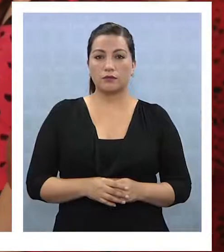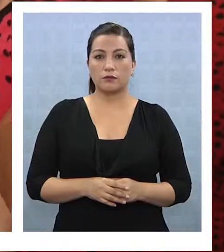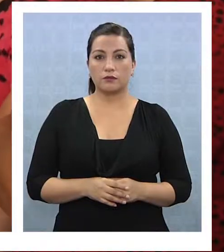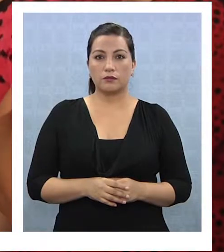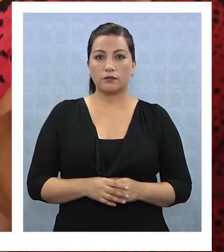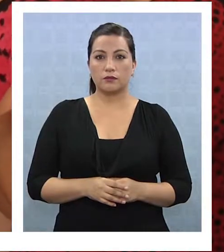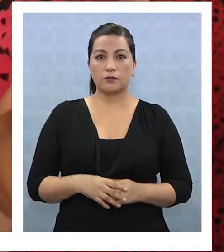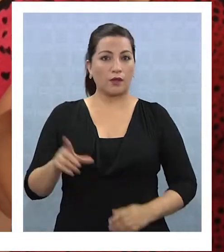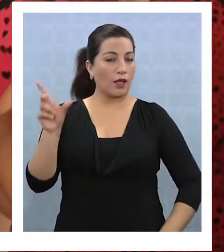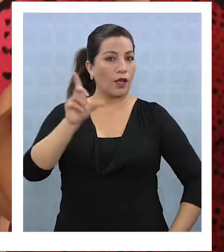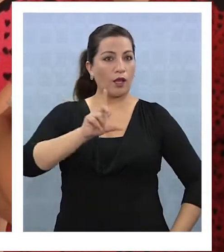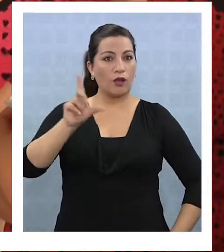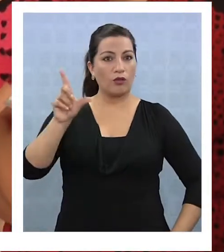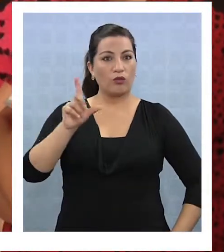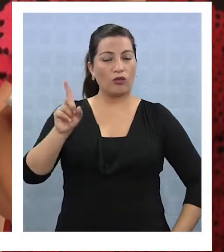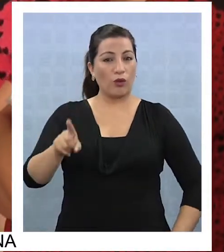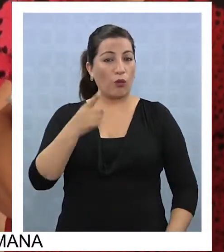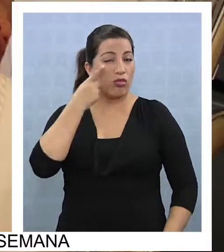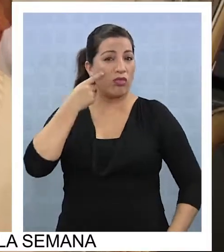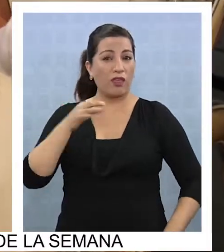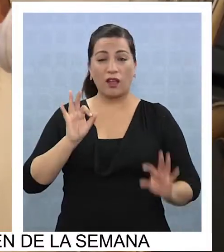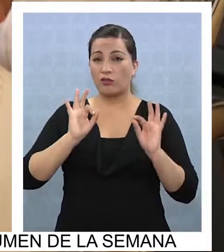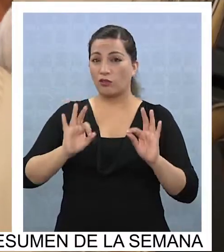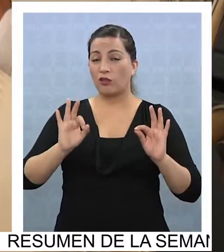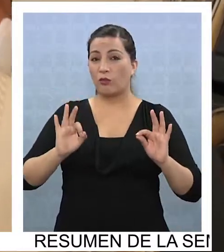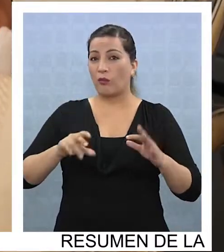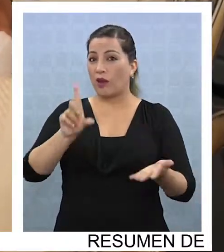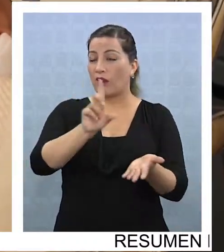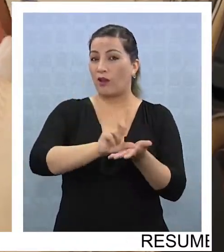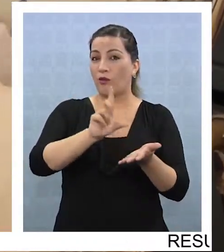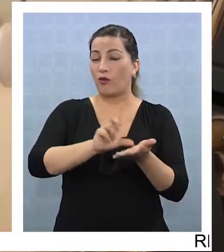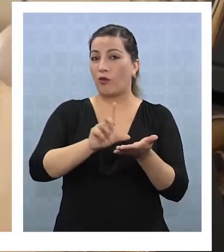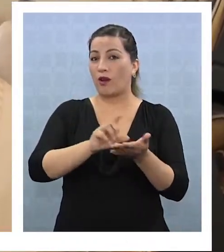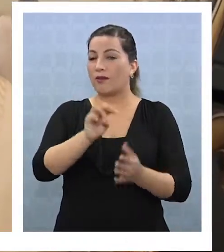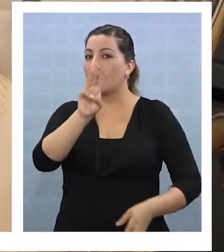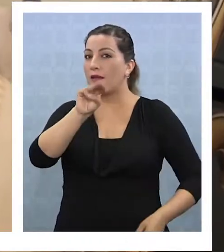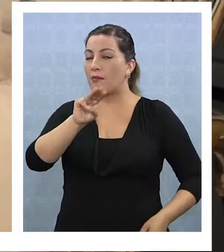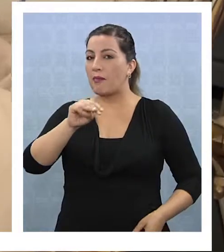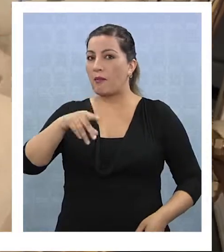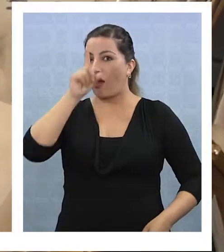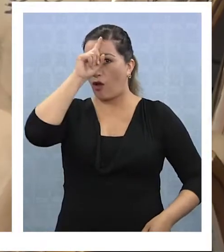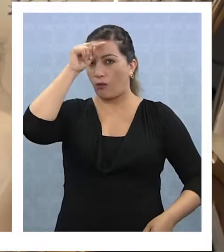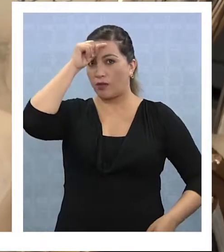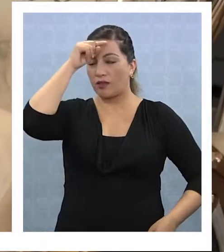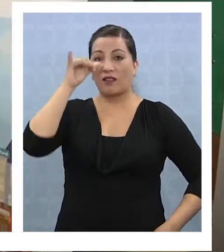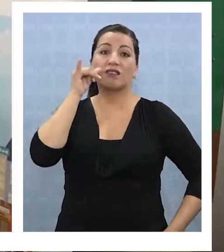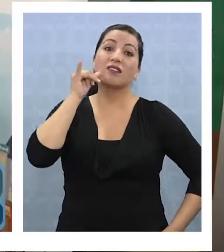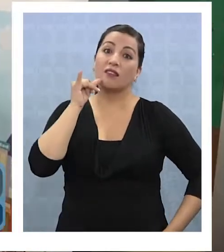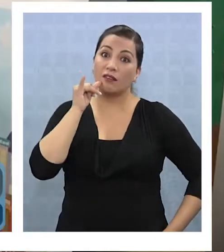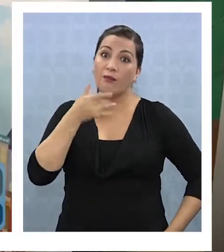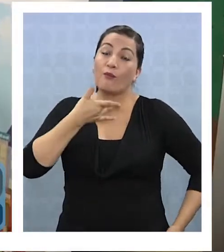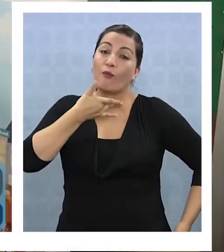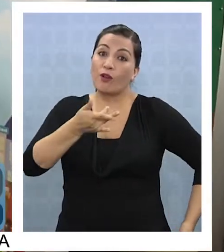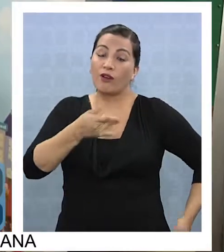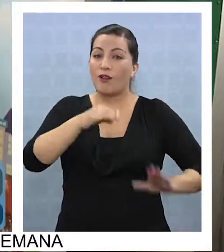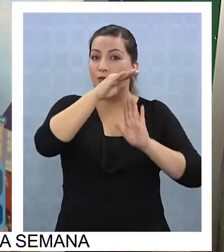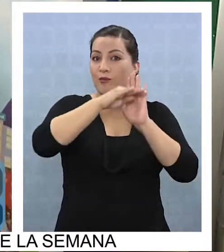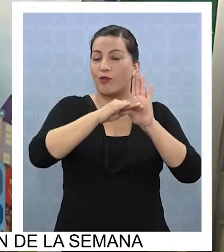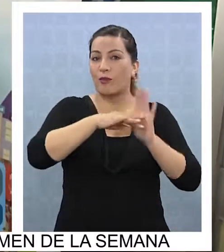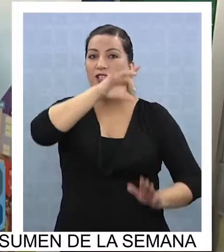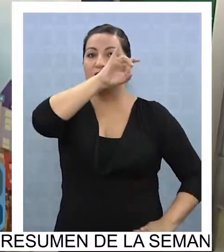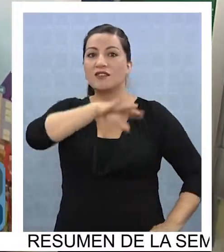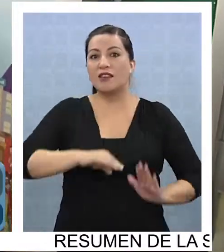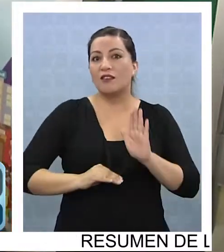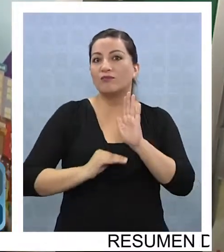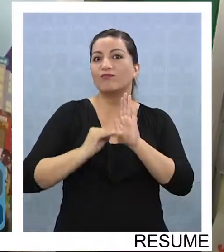Este lunes no fue un día normal en el sector de maternidad del Hospital Regional. Y claro, porque el programa Chile Crece